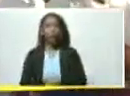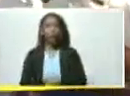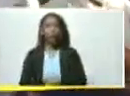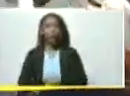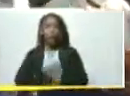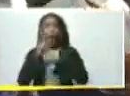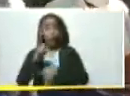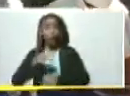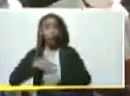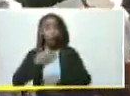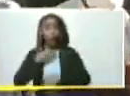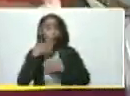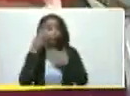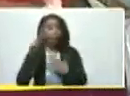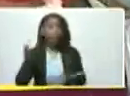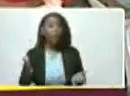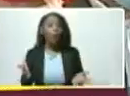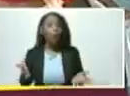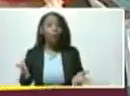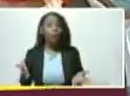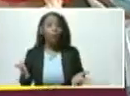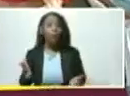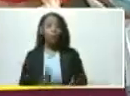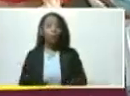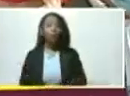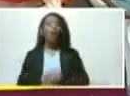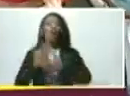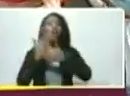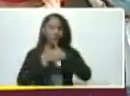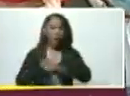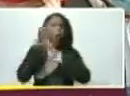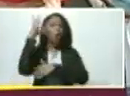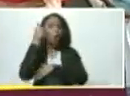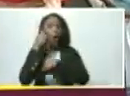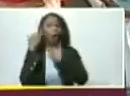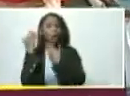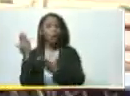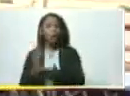Eso es posible, ¿verdad? Lo vamos a lograr.